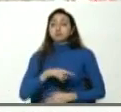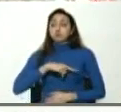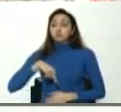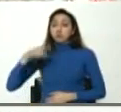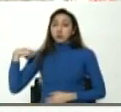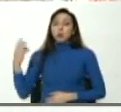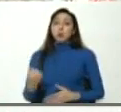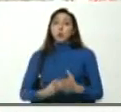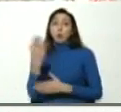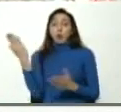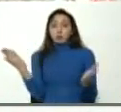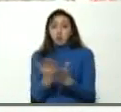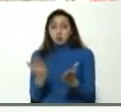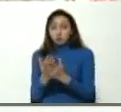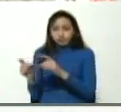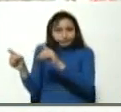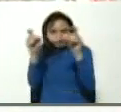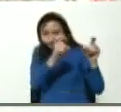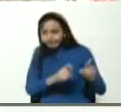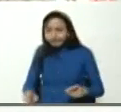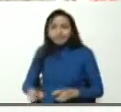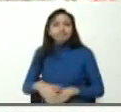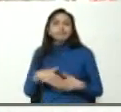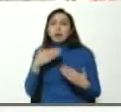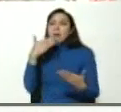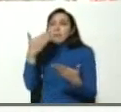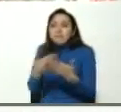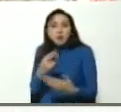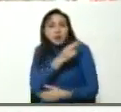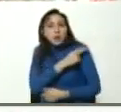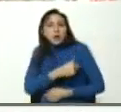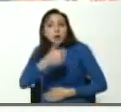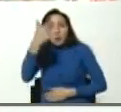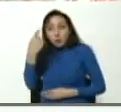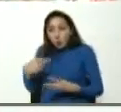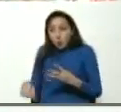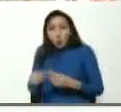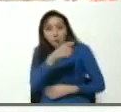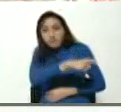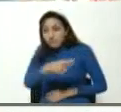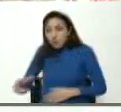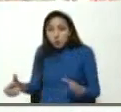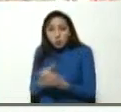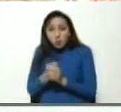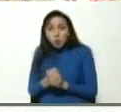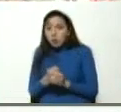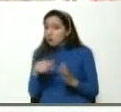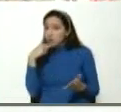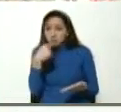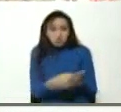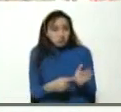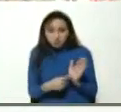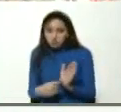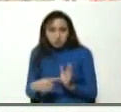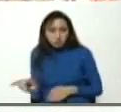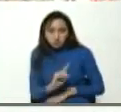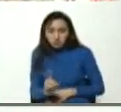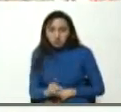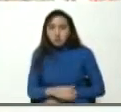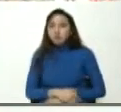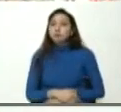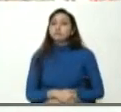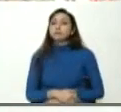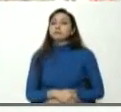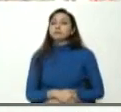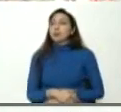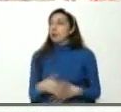fundar una escuela y pedirle a garcía carneiro y a otros y otras compañeras que no voy a nombrar para que no